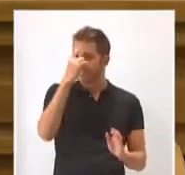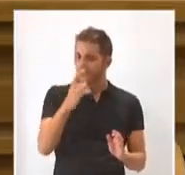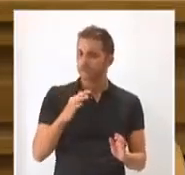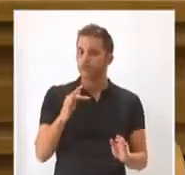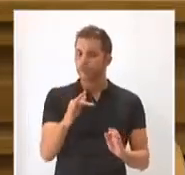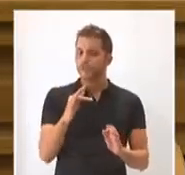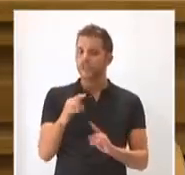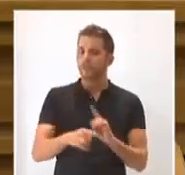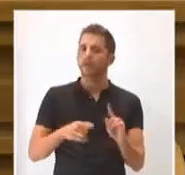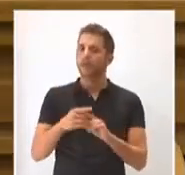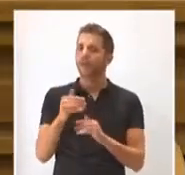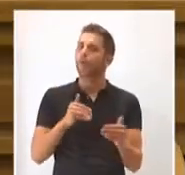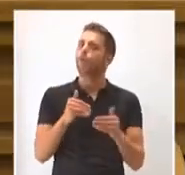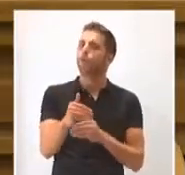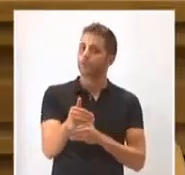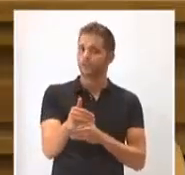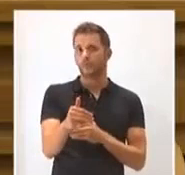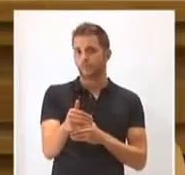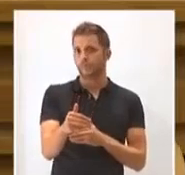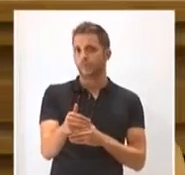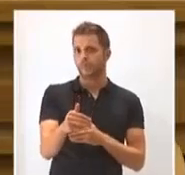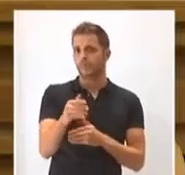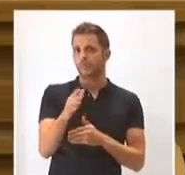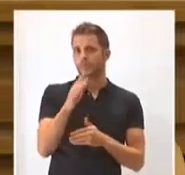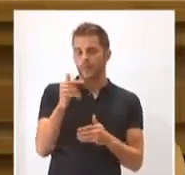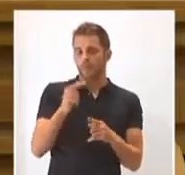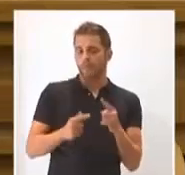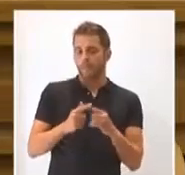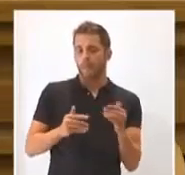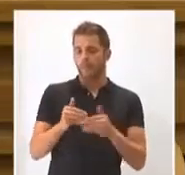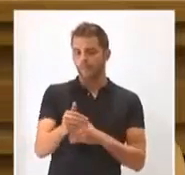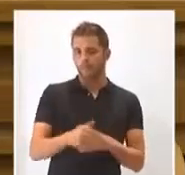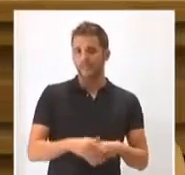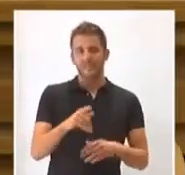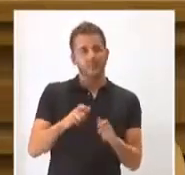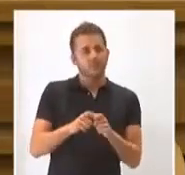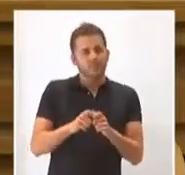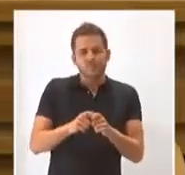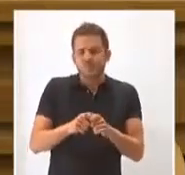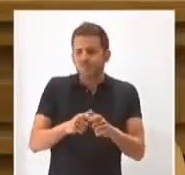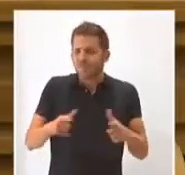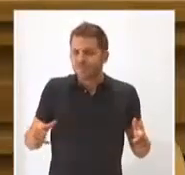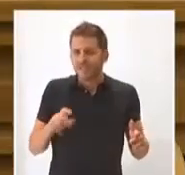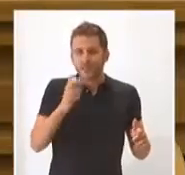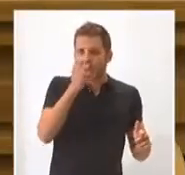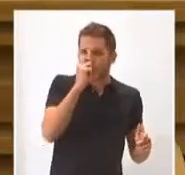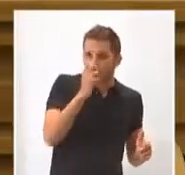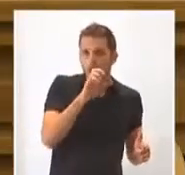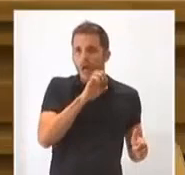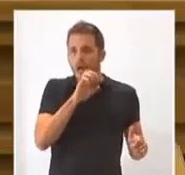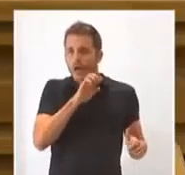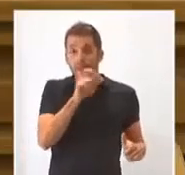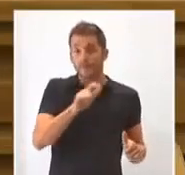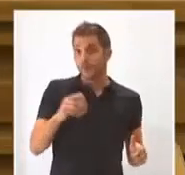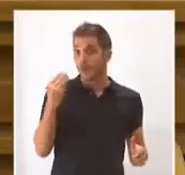permitan bien la expresión en términos turísticos de medio y largo plazo está creciendo muchísimo la curiosidad y la inquietud de la gente y de la gente